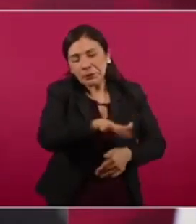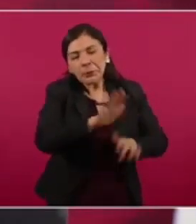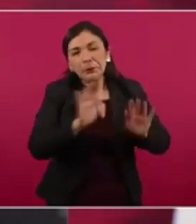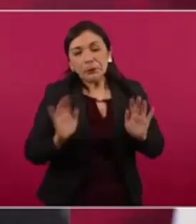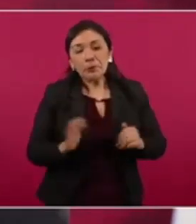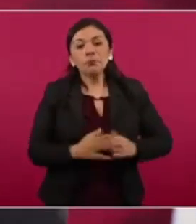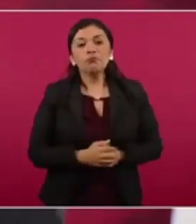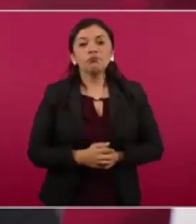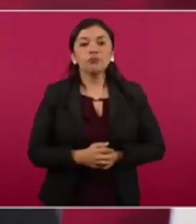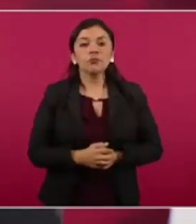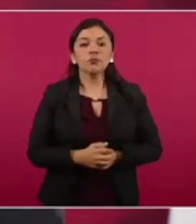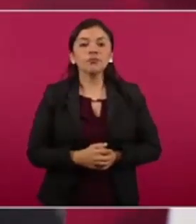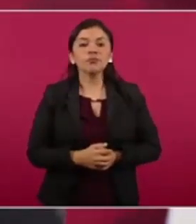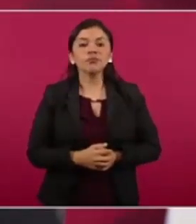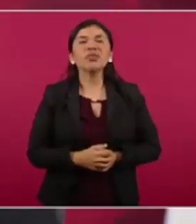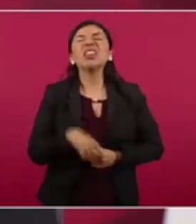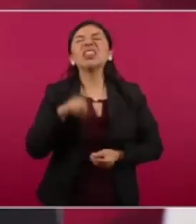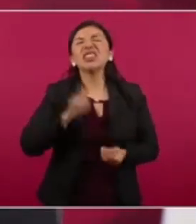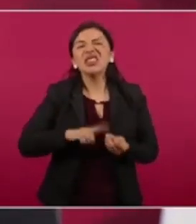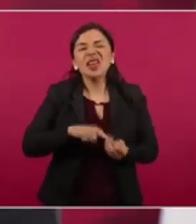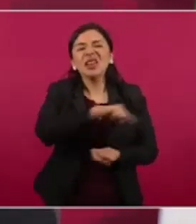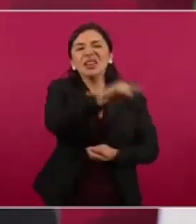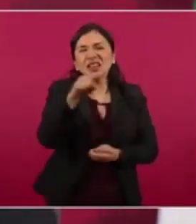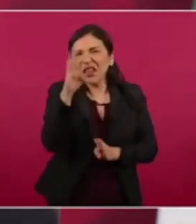Los que se dedican al espionaje,